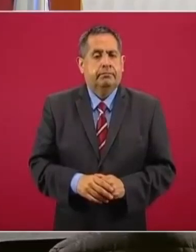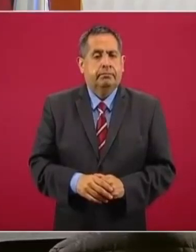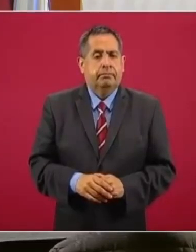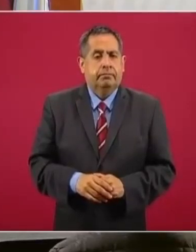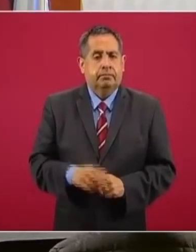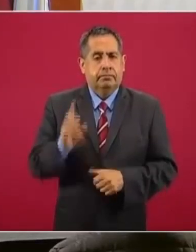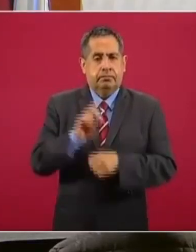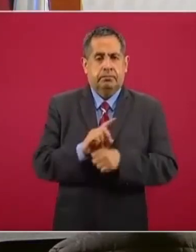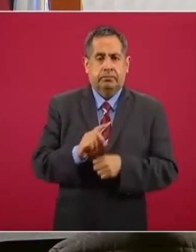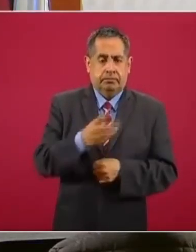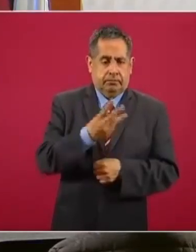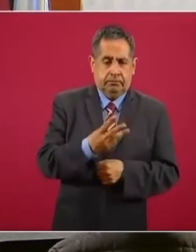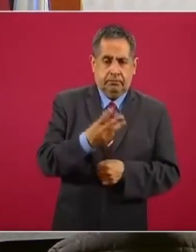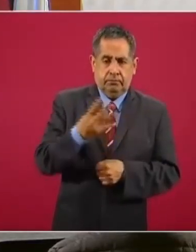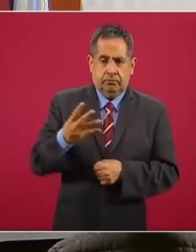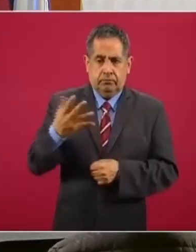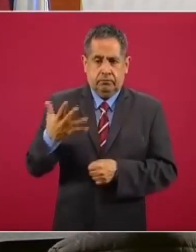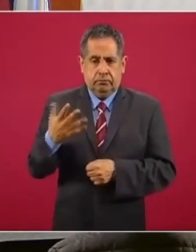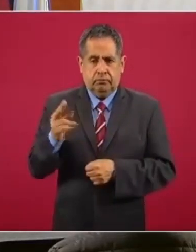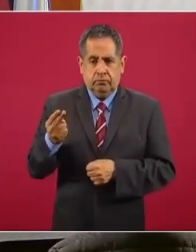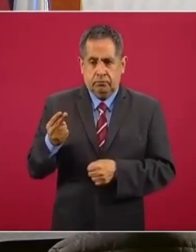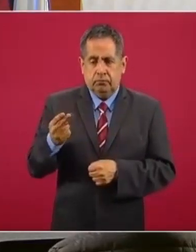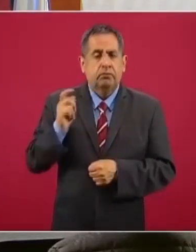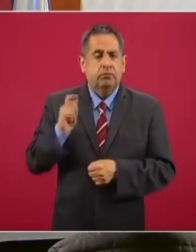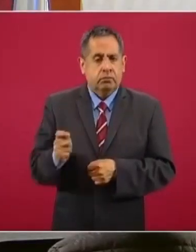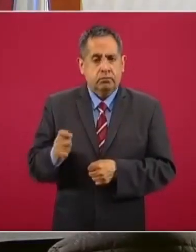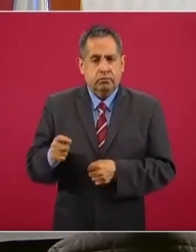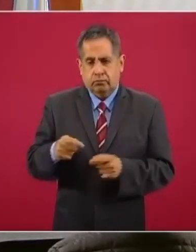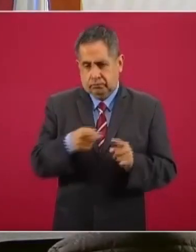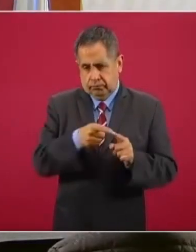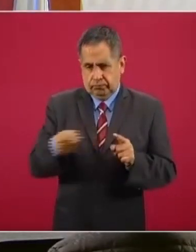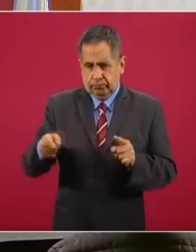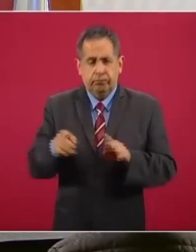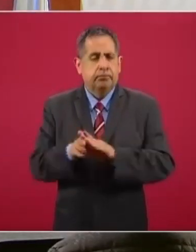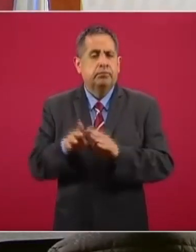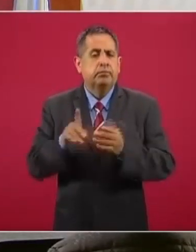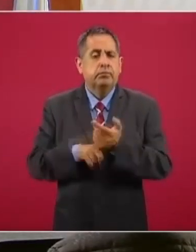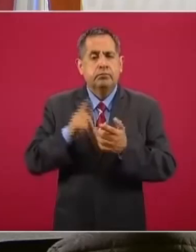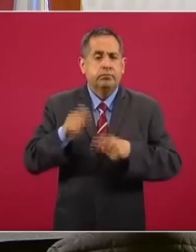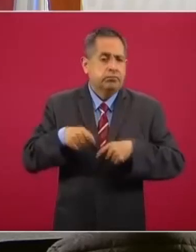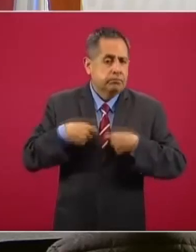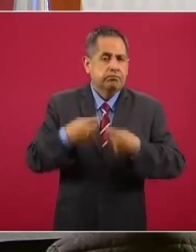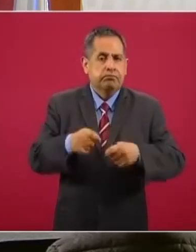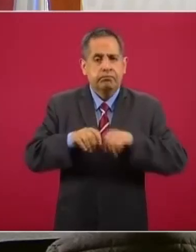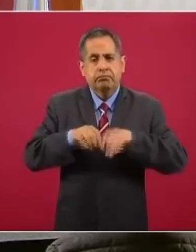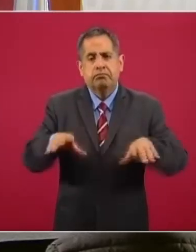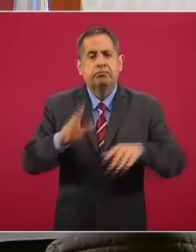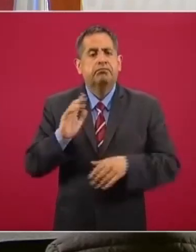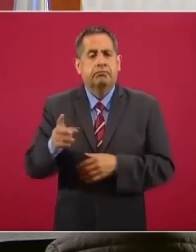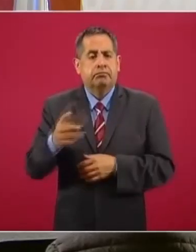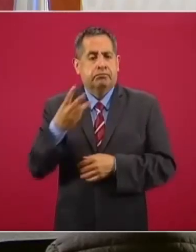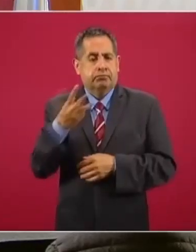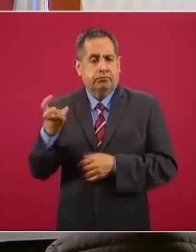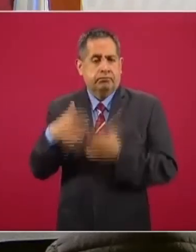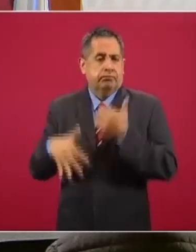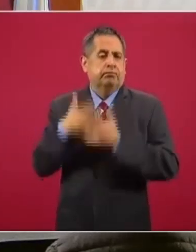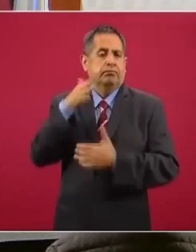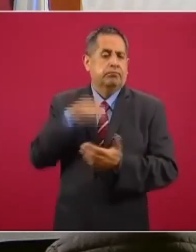días 3, 4 y 5 de noviembre, lo que va del operativo, hemos dispersado a 315